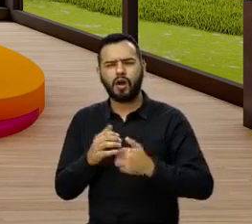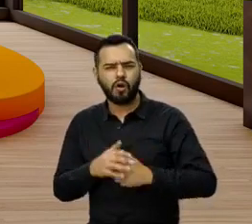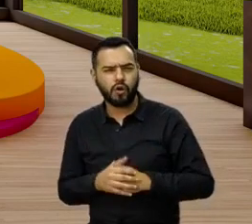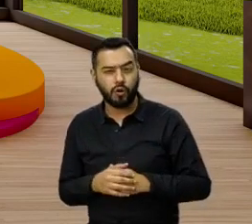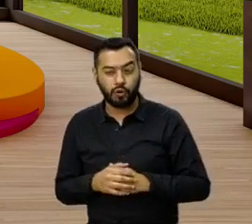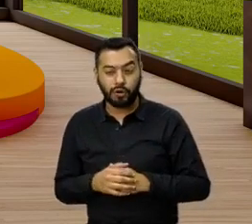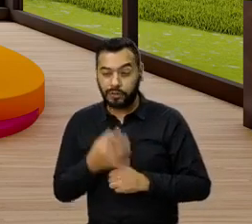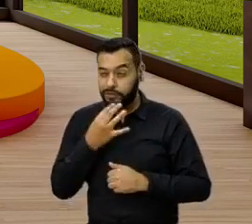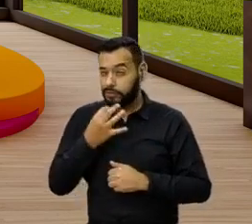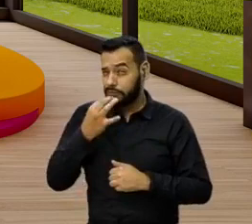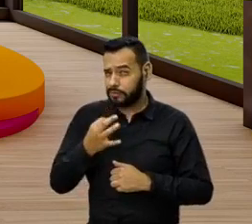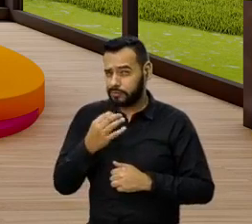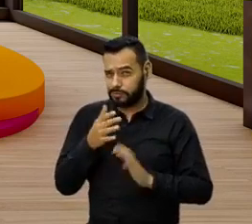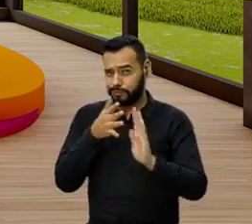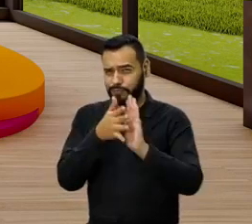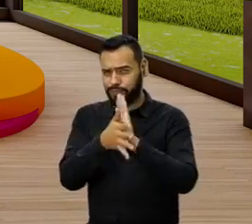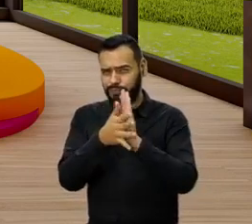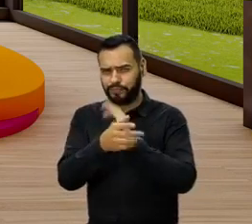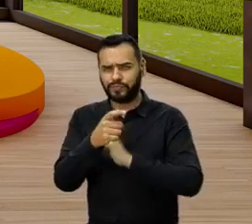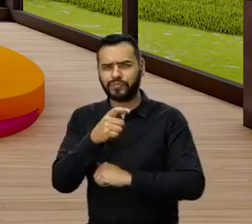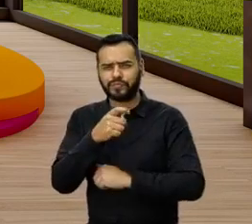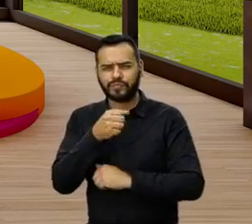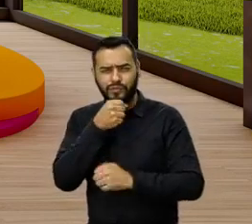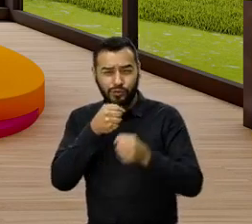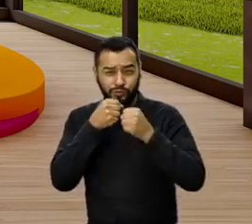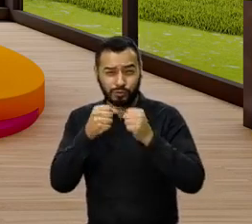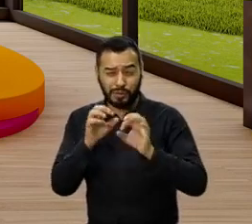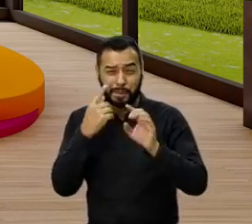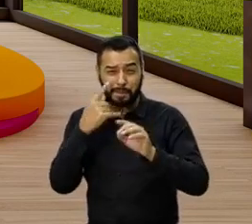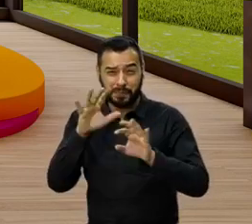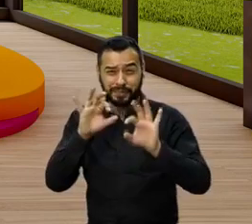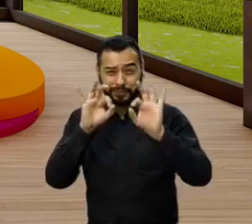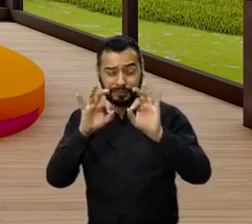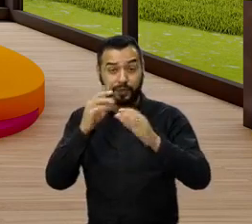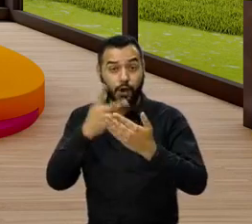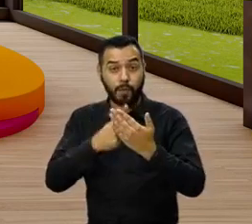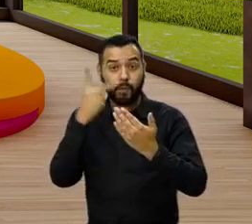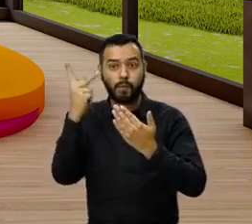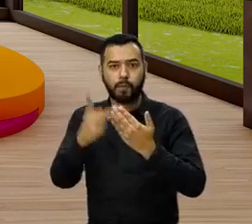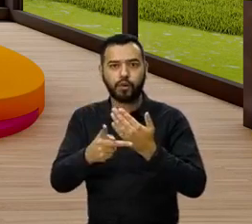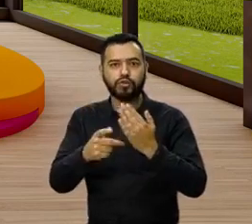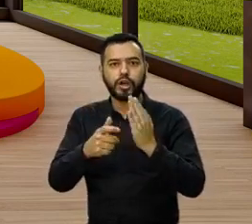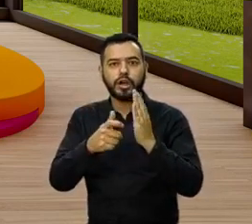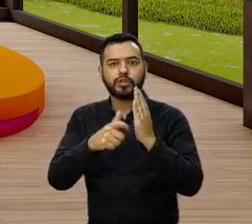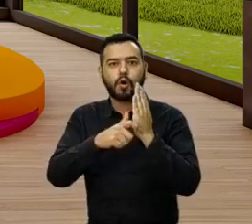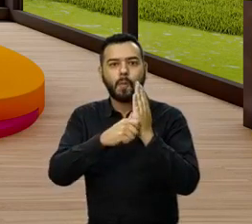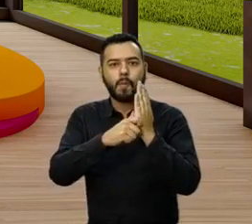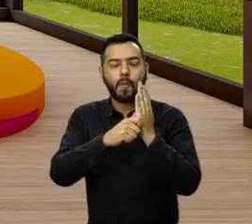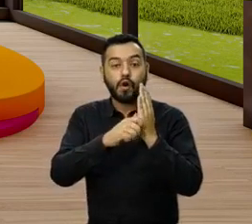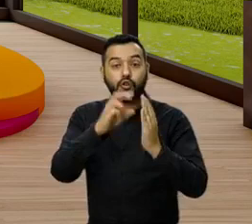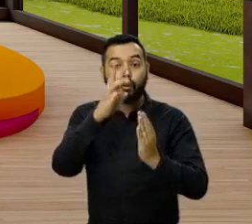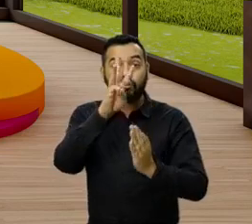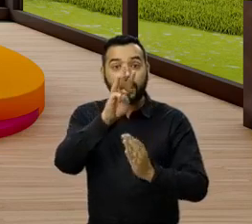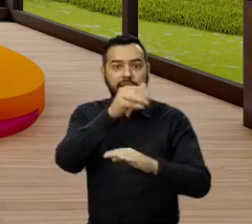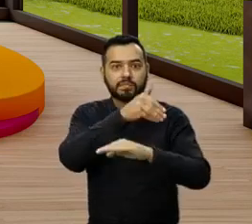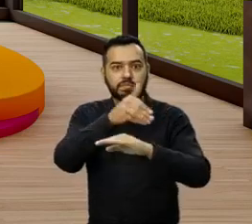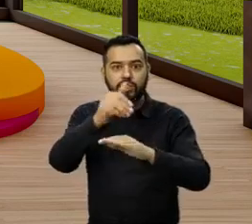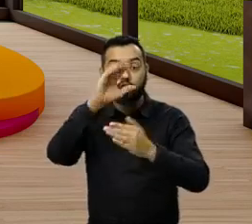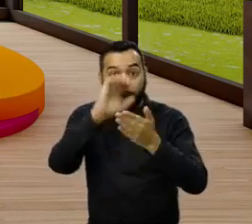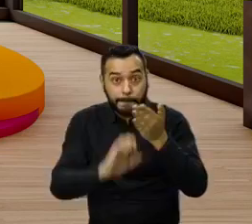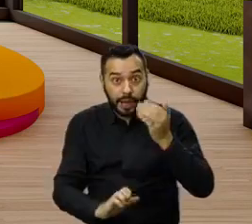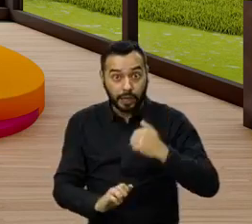de verdad me encanta dar esta noticia porque me parece genial que este proyecto tiene un bono descuento de 3 millones de